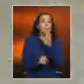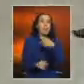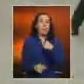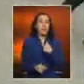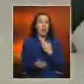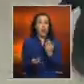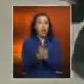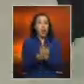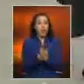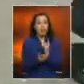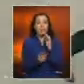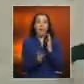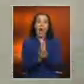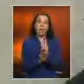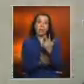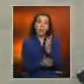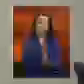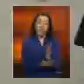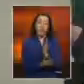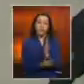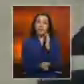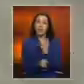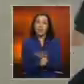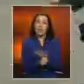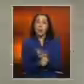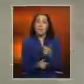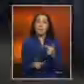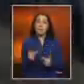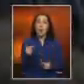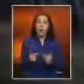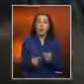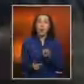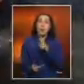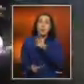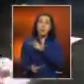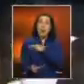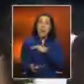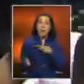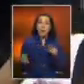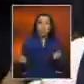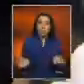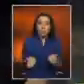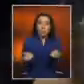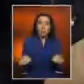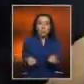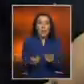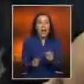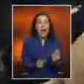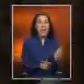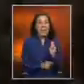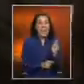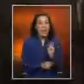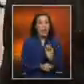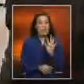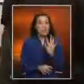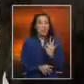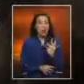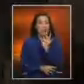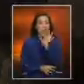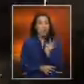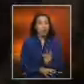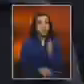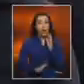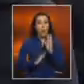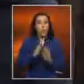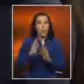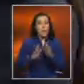El colegio, que llega solo hasta octavo básico, cuenta con una política de premios e incentivos. En los recreos tienen 5 funcionarios para el